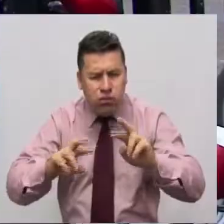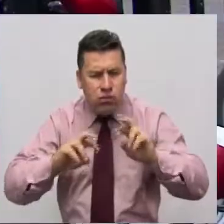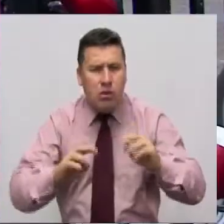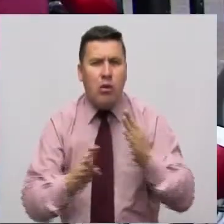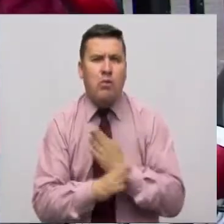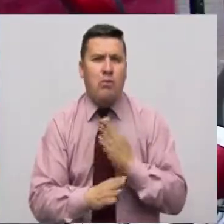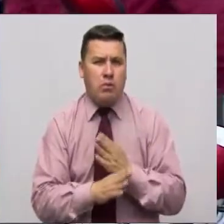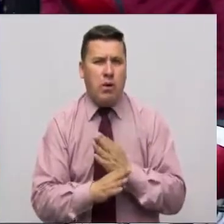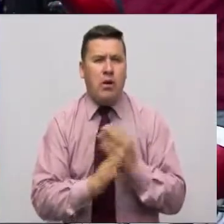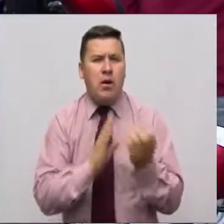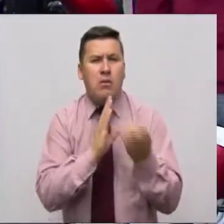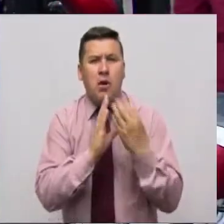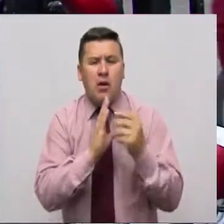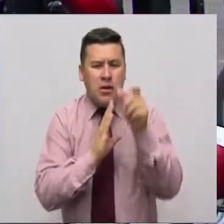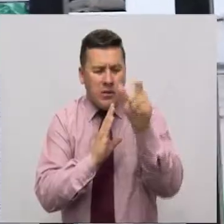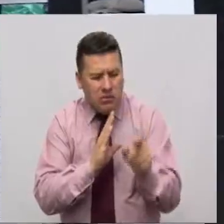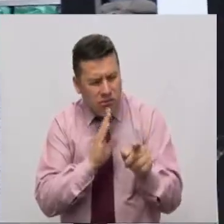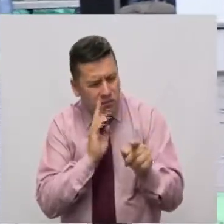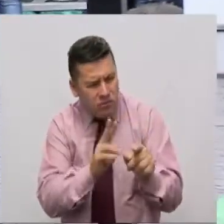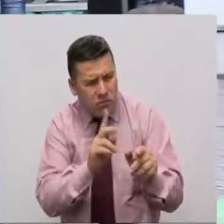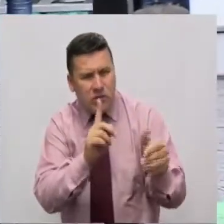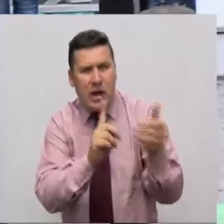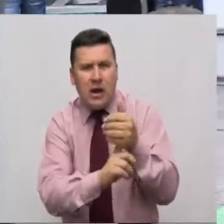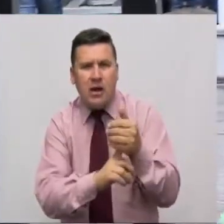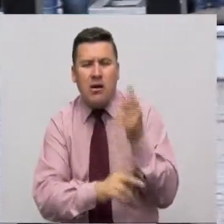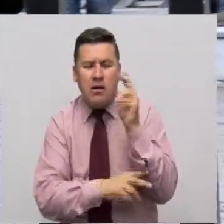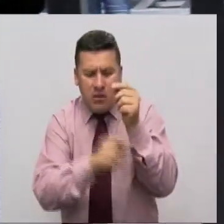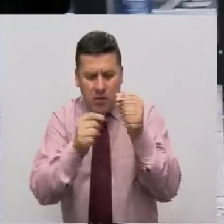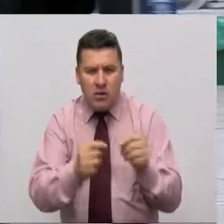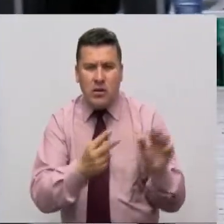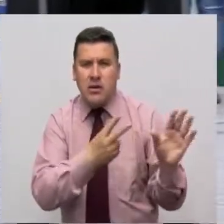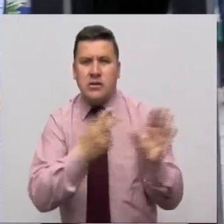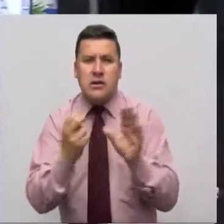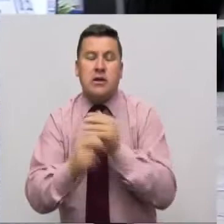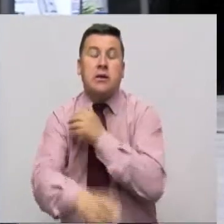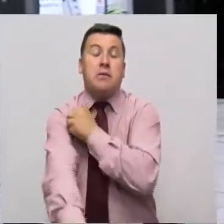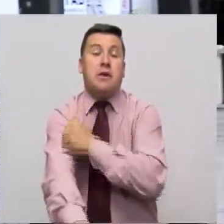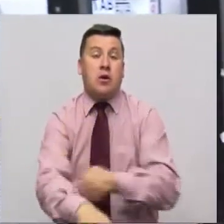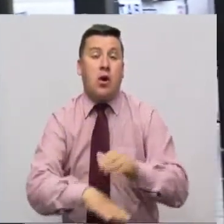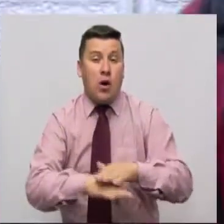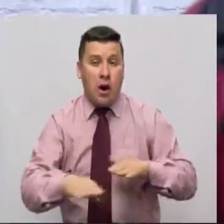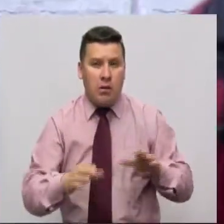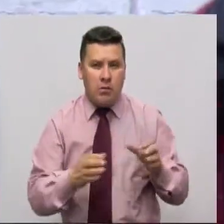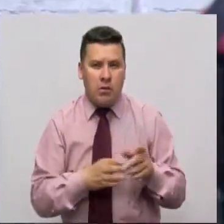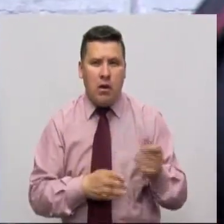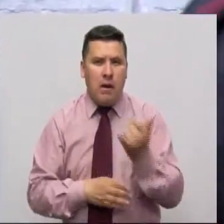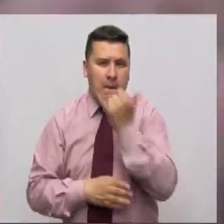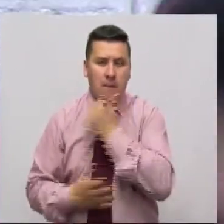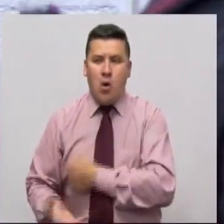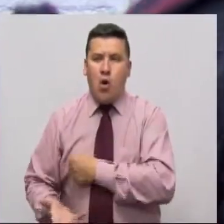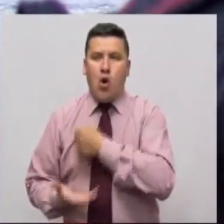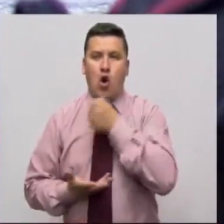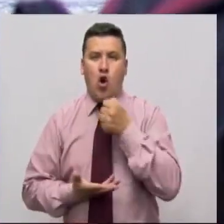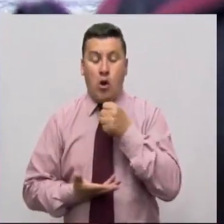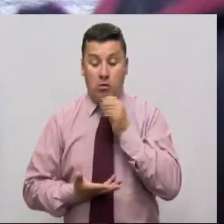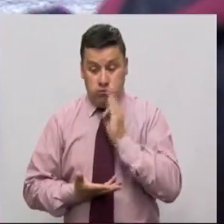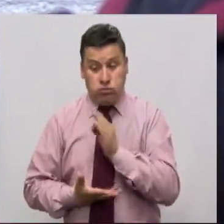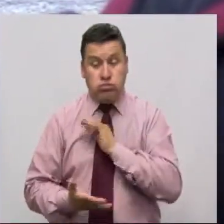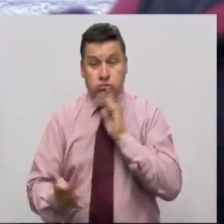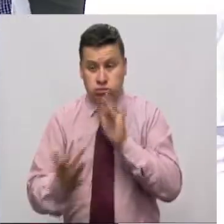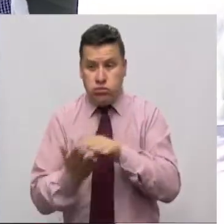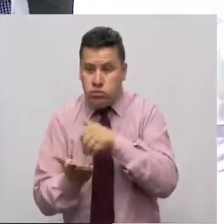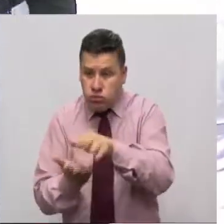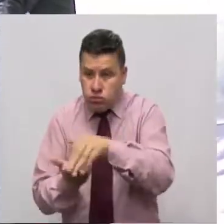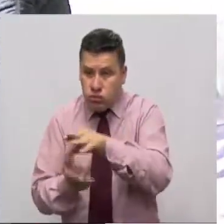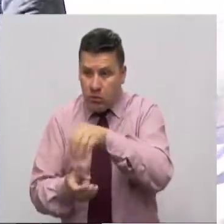contractuales, problemas con los proveedores y estableció un hallazgo fiscal por 700 millones de pesos por haber utilizado recursos